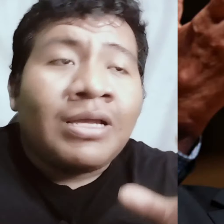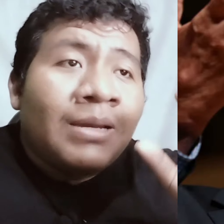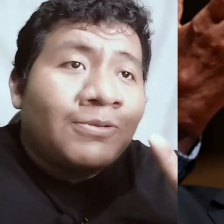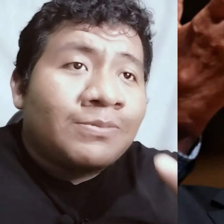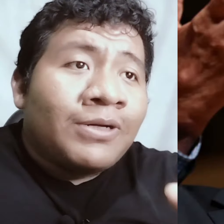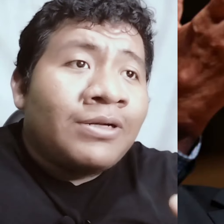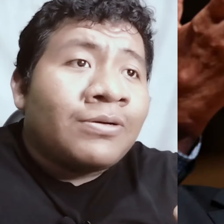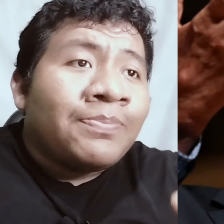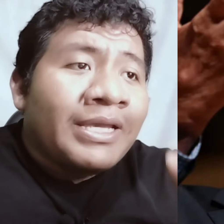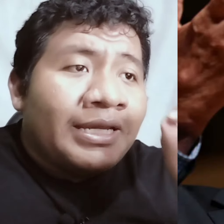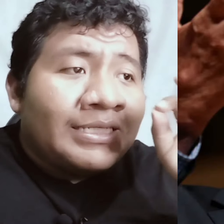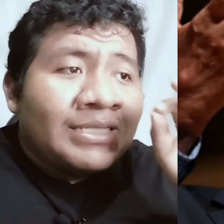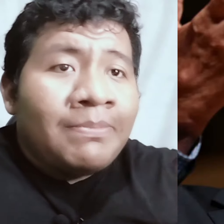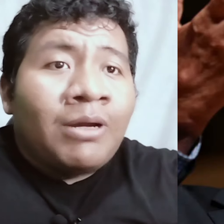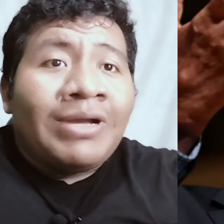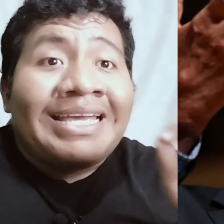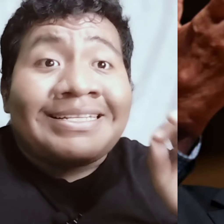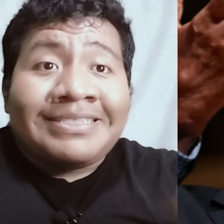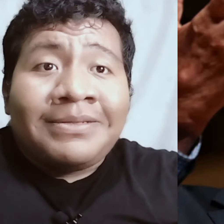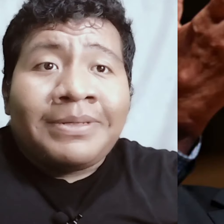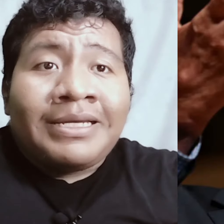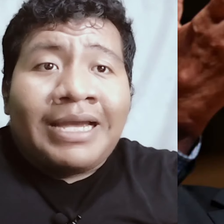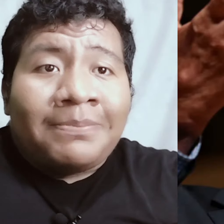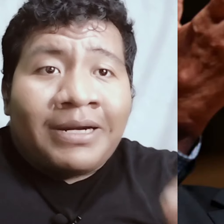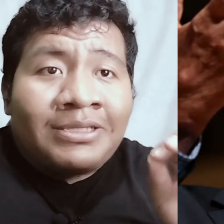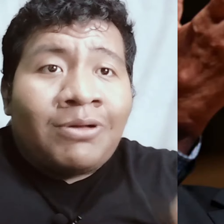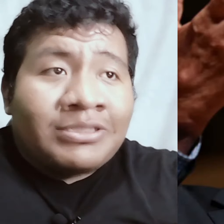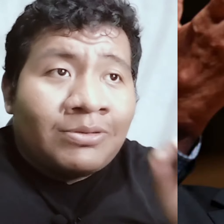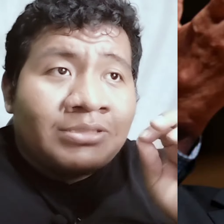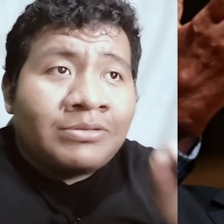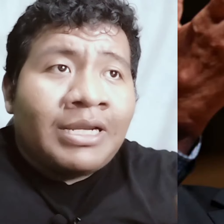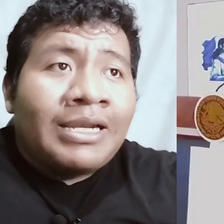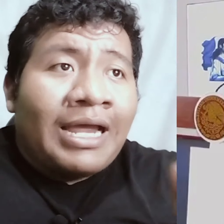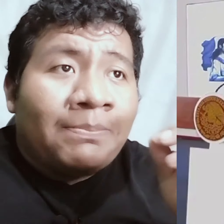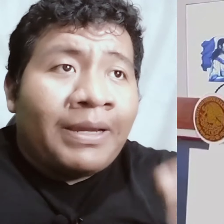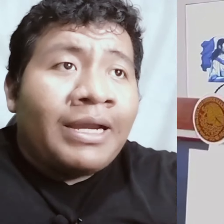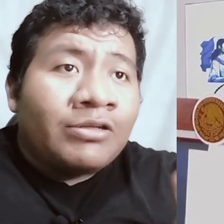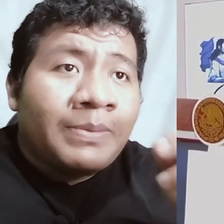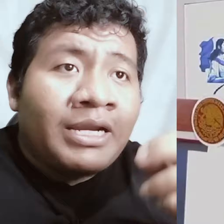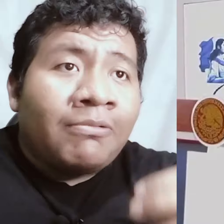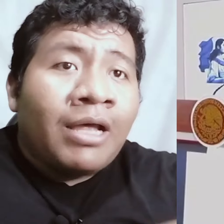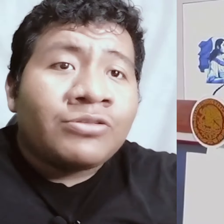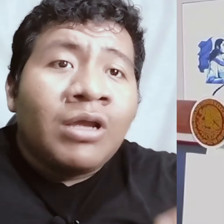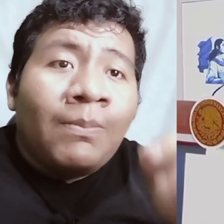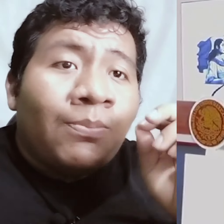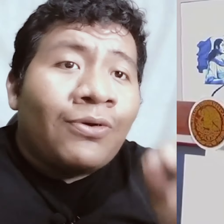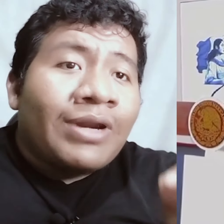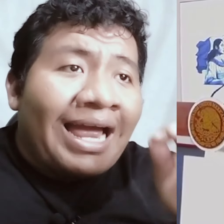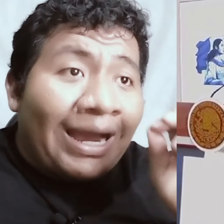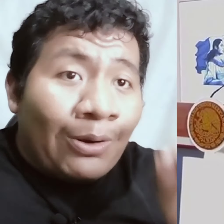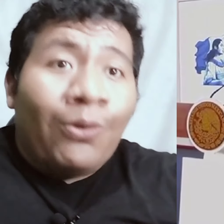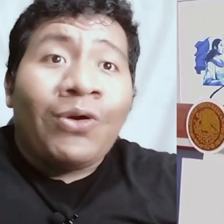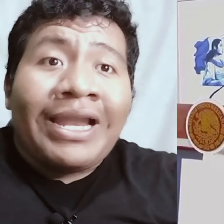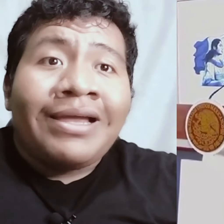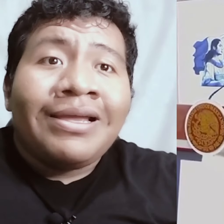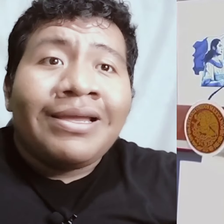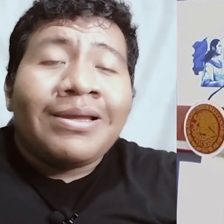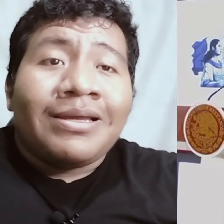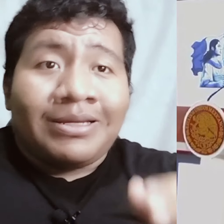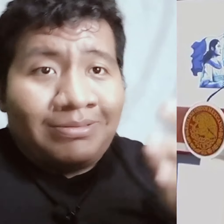cierto. Pues bueno, Sheinbaum exhibe al Partido Acción Nacional, al PAN, a los paneaguados, por